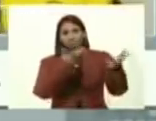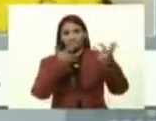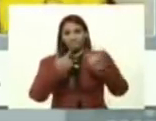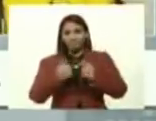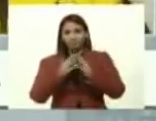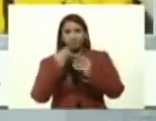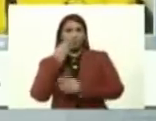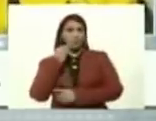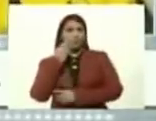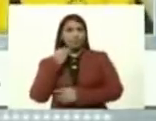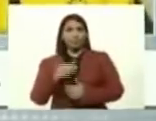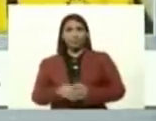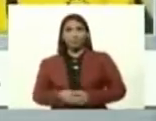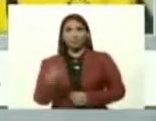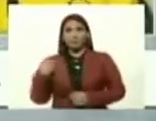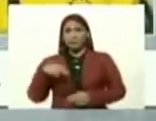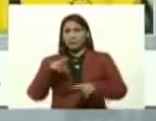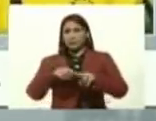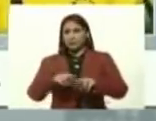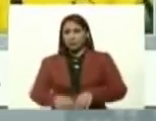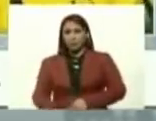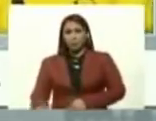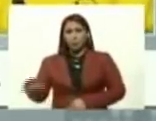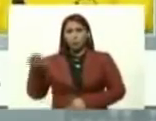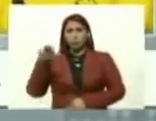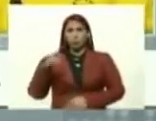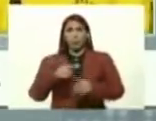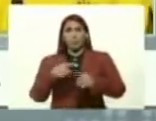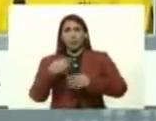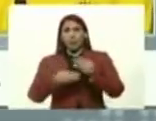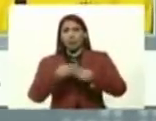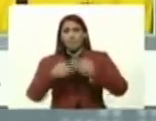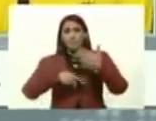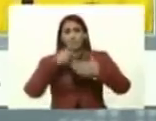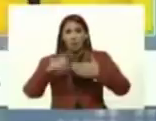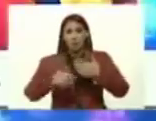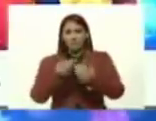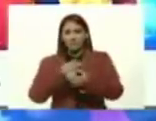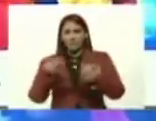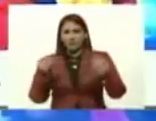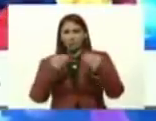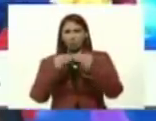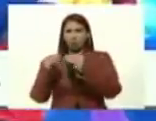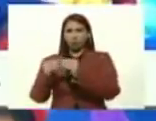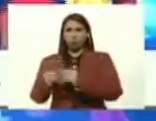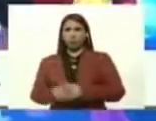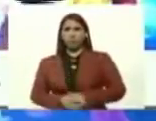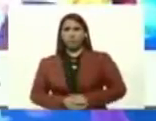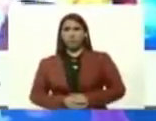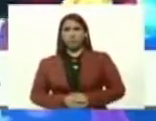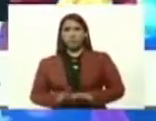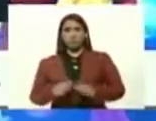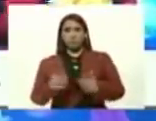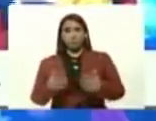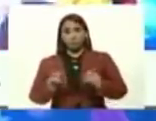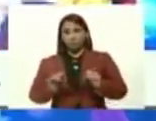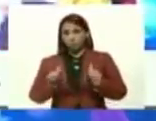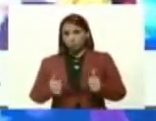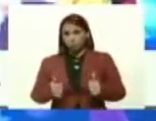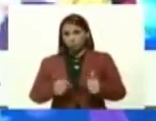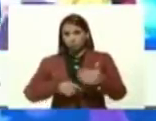experiencia que tienes desde niña para que hagamos un plan perfecto. Y cuando arranquemos el